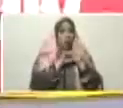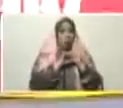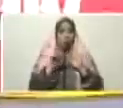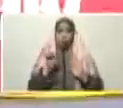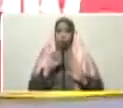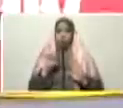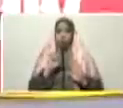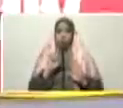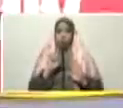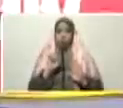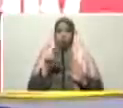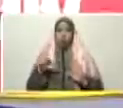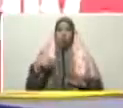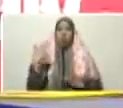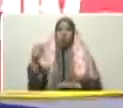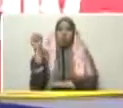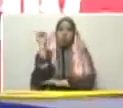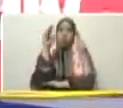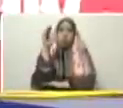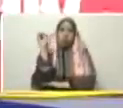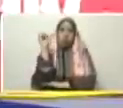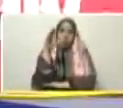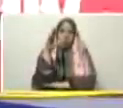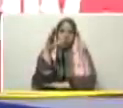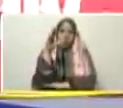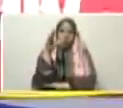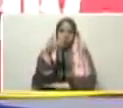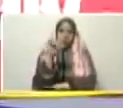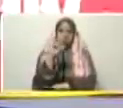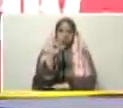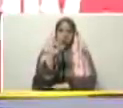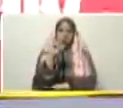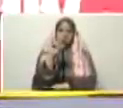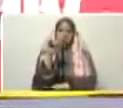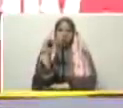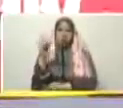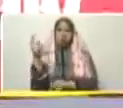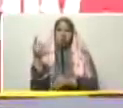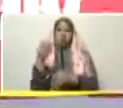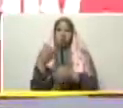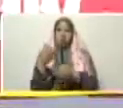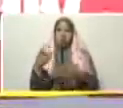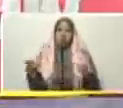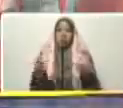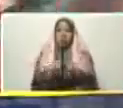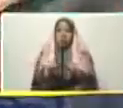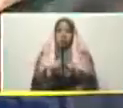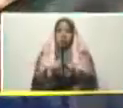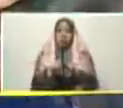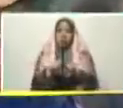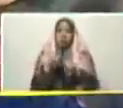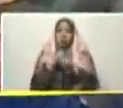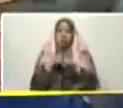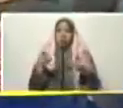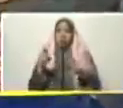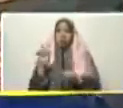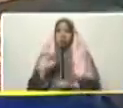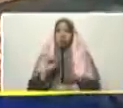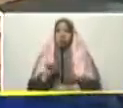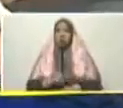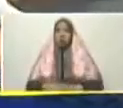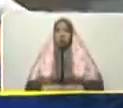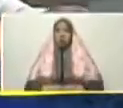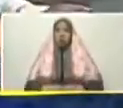pero después del congreso que viene no hay una instancia intermedia entre el congreso y la dirección nacional